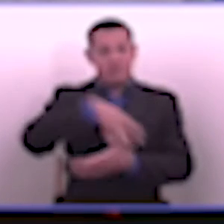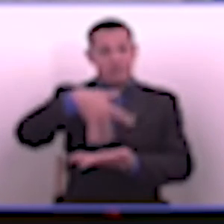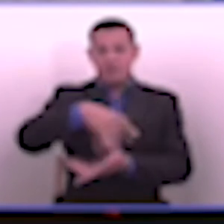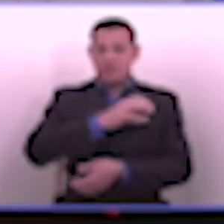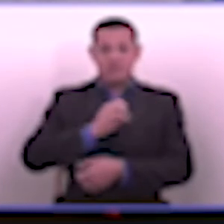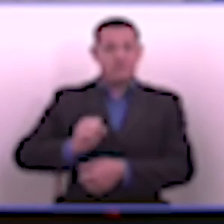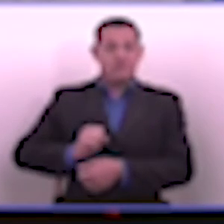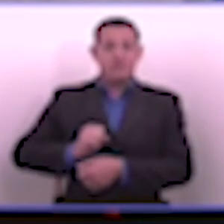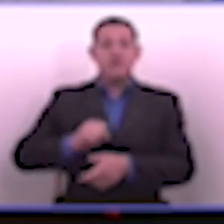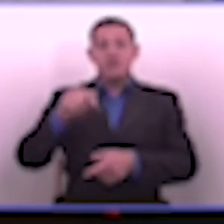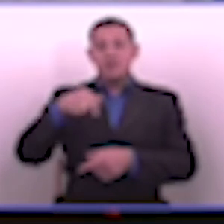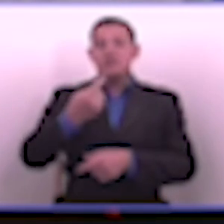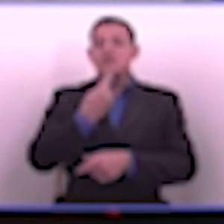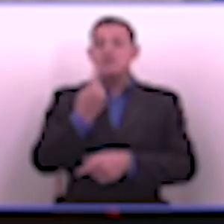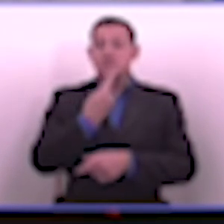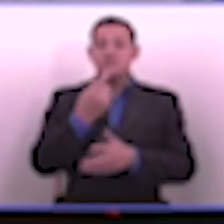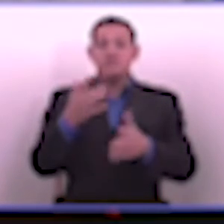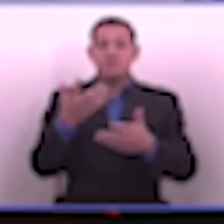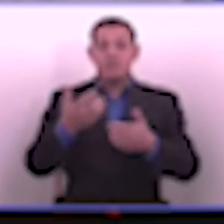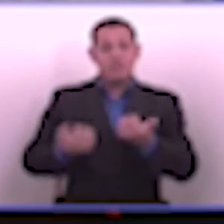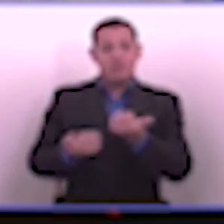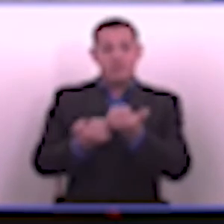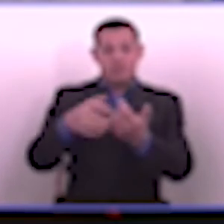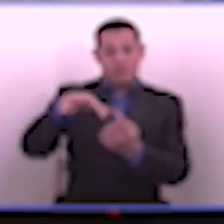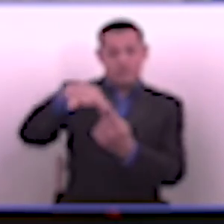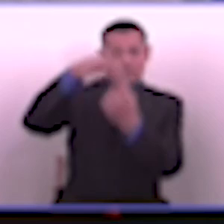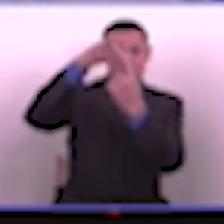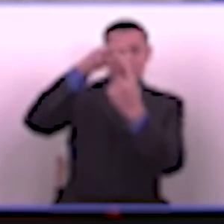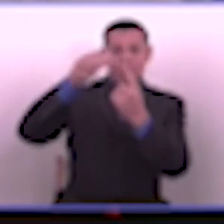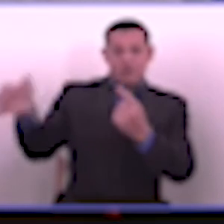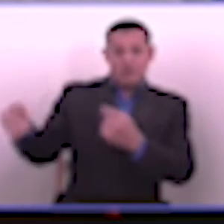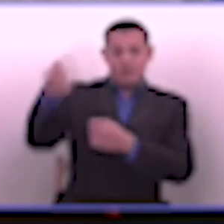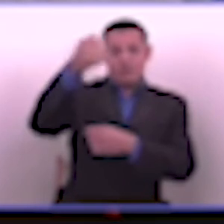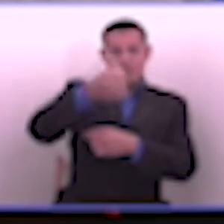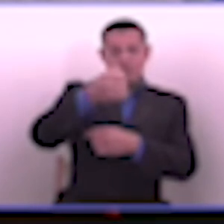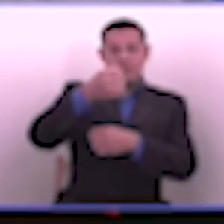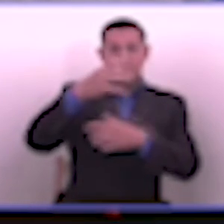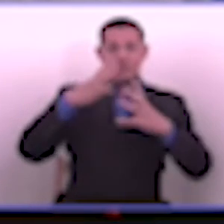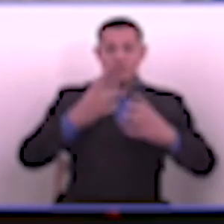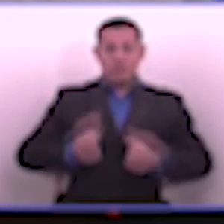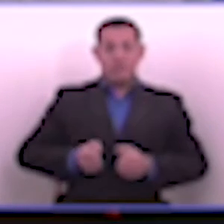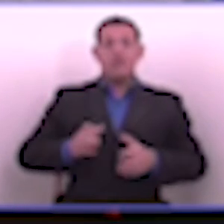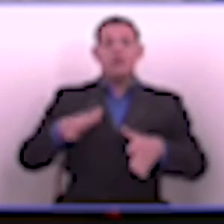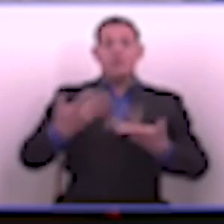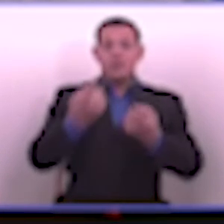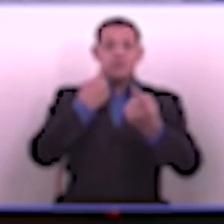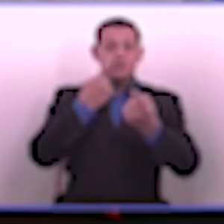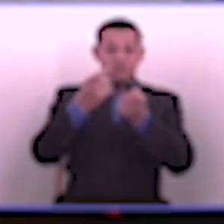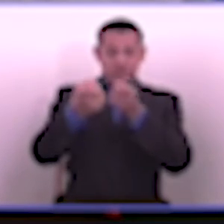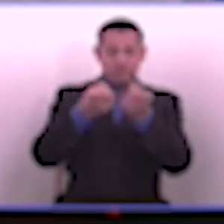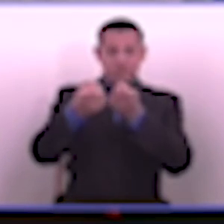salvadoreño que es quien precisamente nos eligió y nos puso en estos cargos públicos para velar por